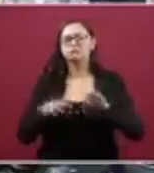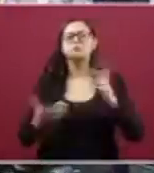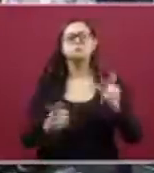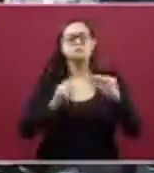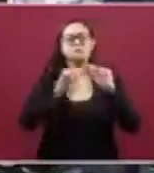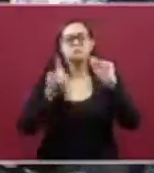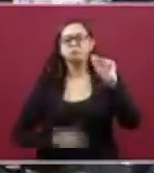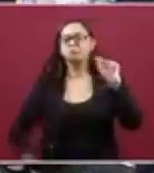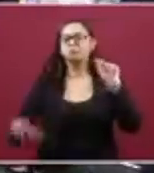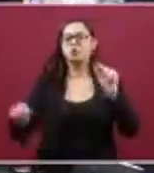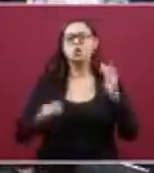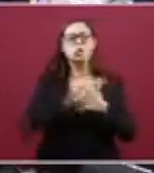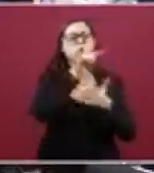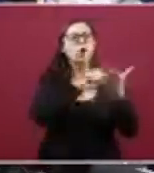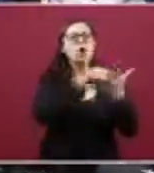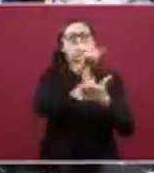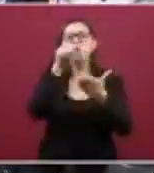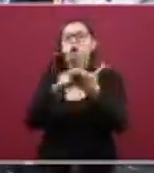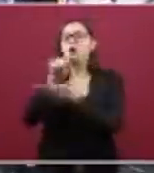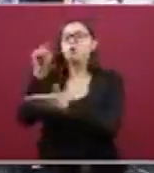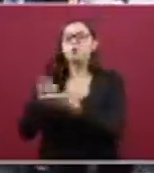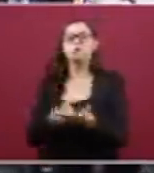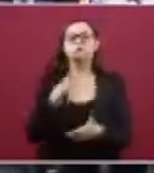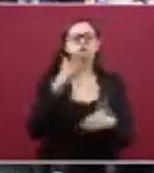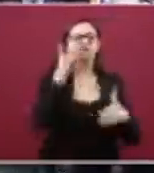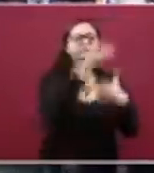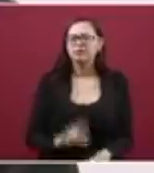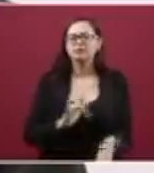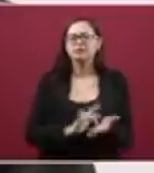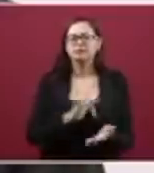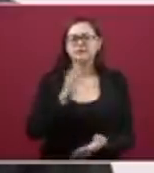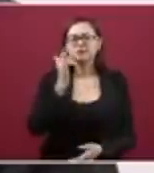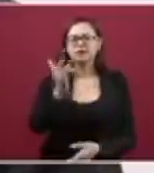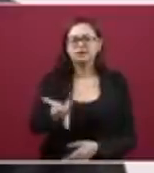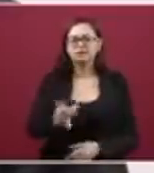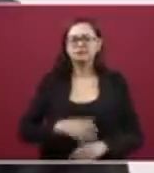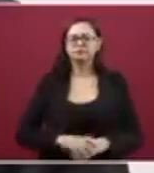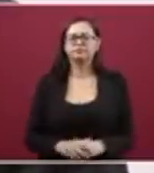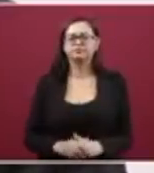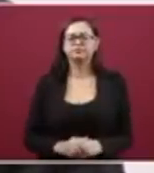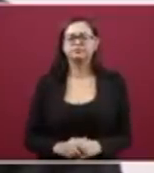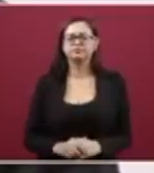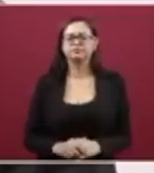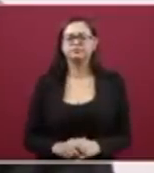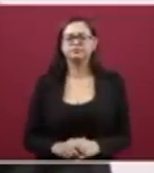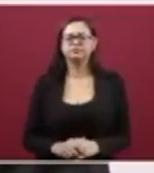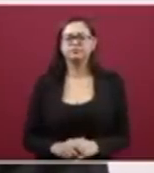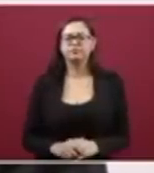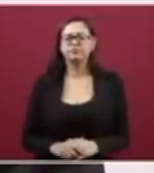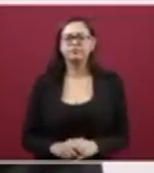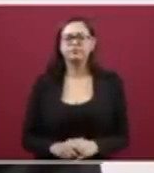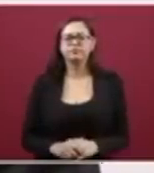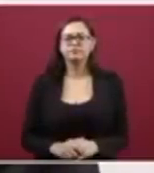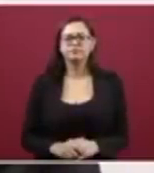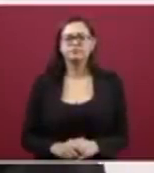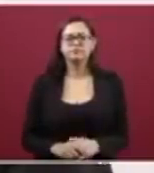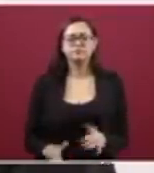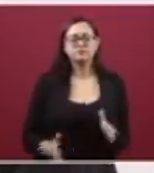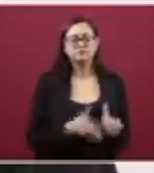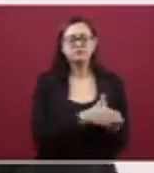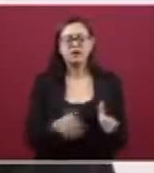país para recoger los sentimientos de la gente. En estos poco más de